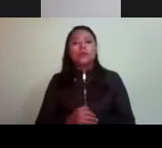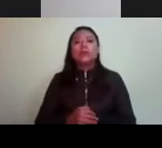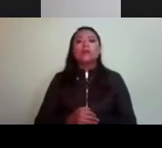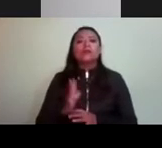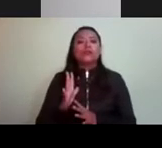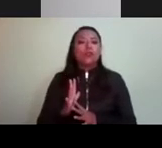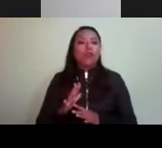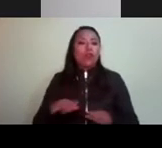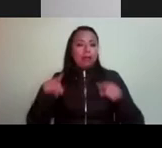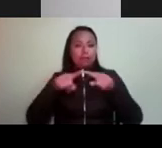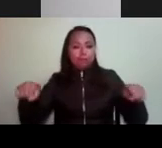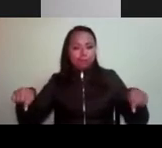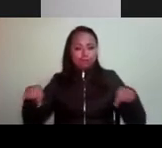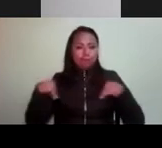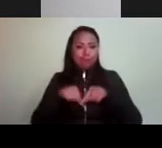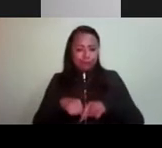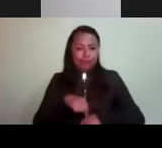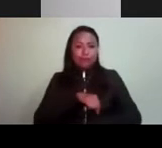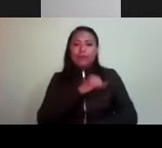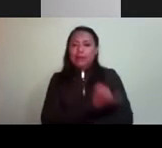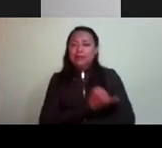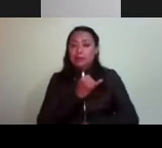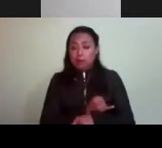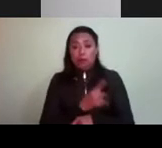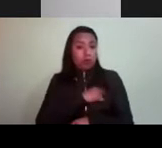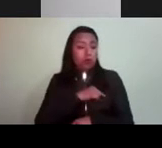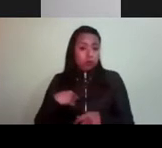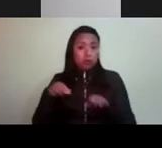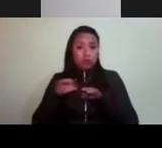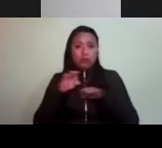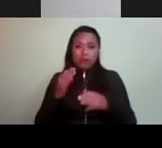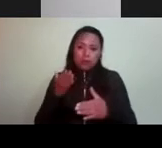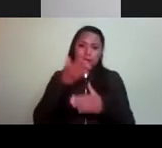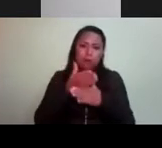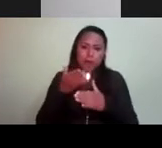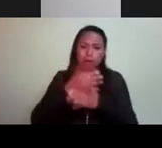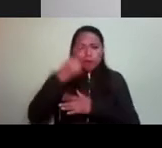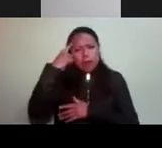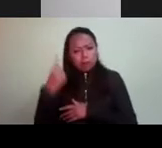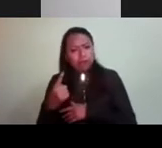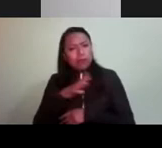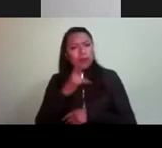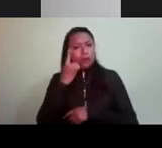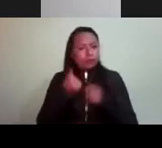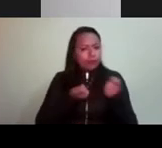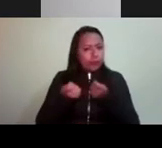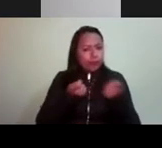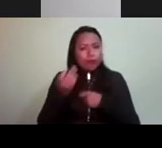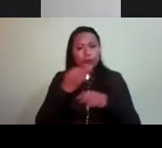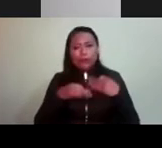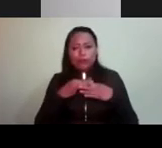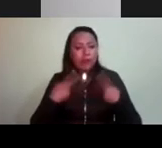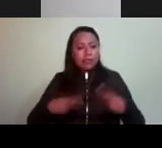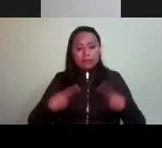nuestros trabajadores están asistiendo para llevar un control de todos los que están todos los días en territorio